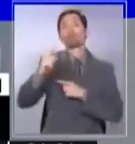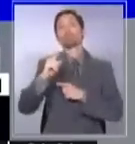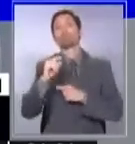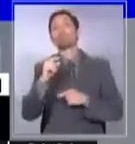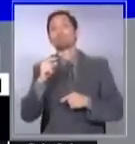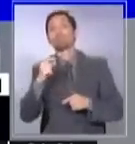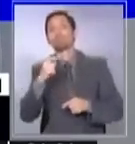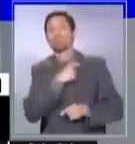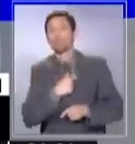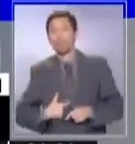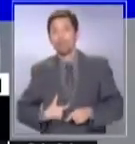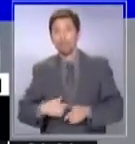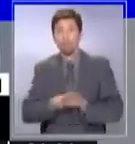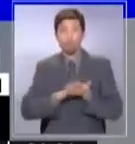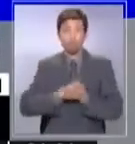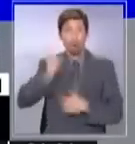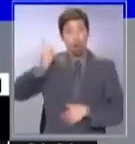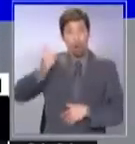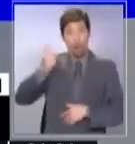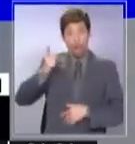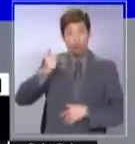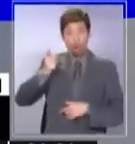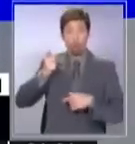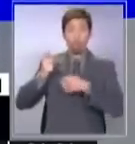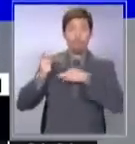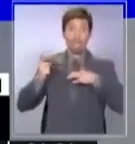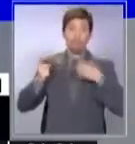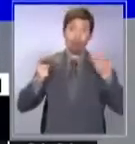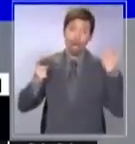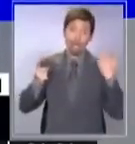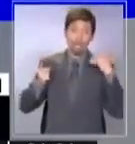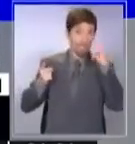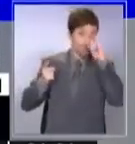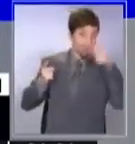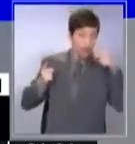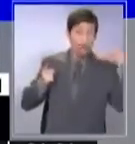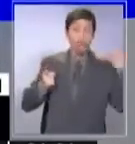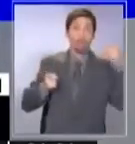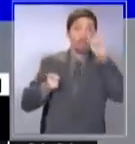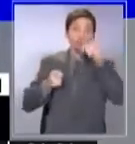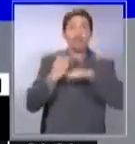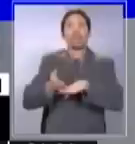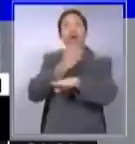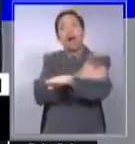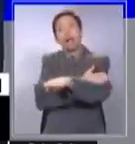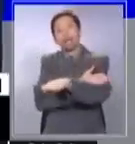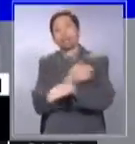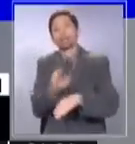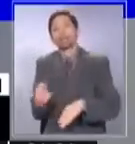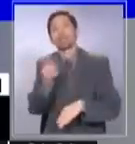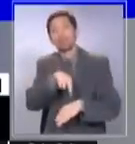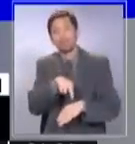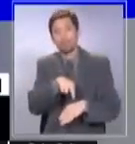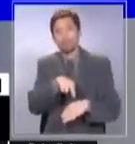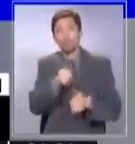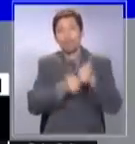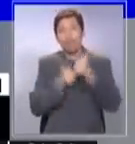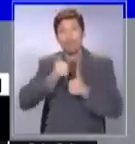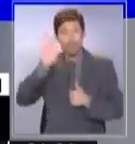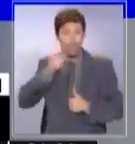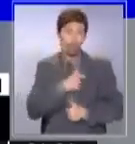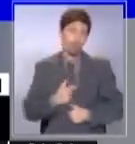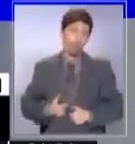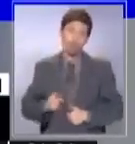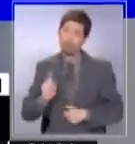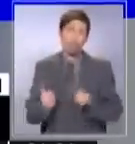mirar de Ricardo lagos que fue ministro frey después vino el caso de Eduardo frey cuando fue de nuevo candidato presidencial en fin no es